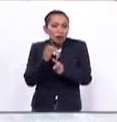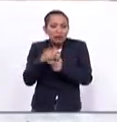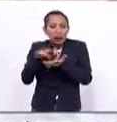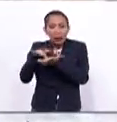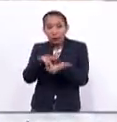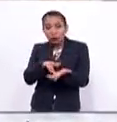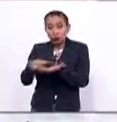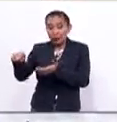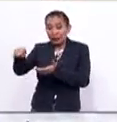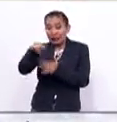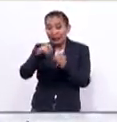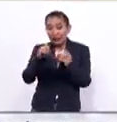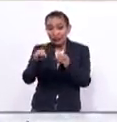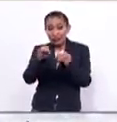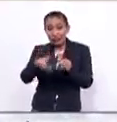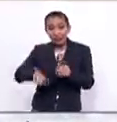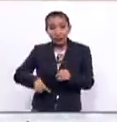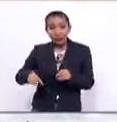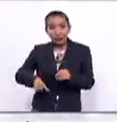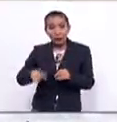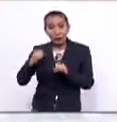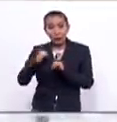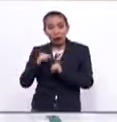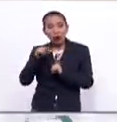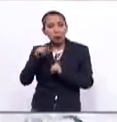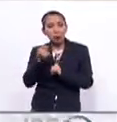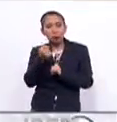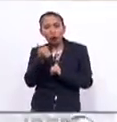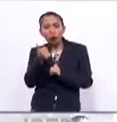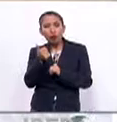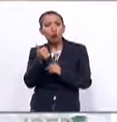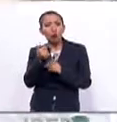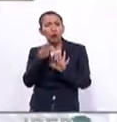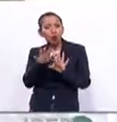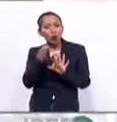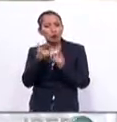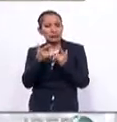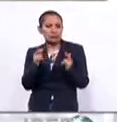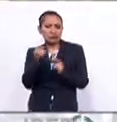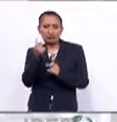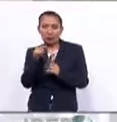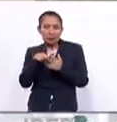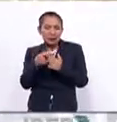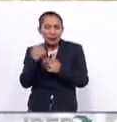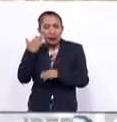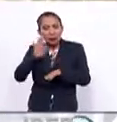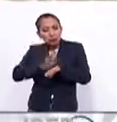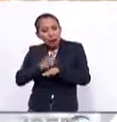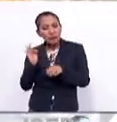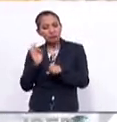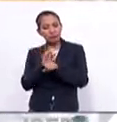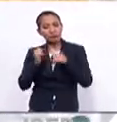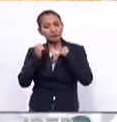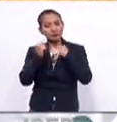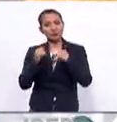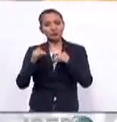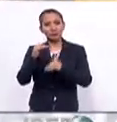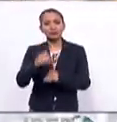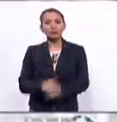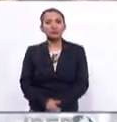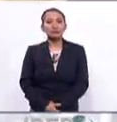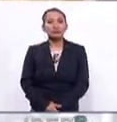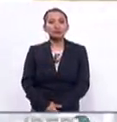respaldo institucional como ministerio tiene muy poca historia, ¿no? Queremos fortalecer este camino, por